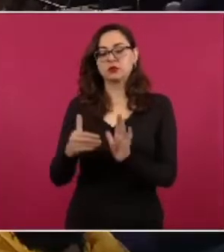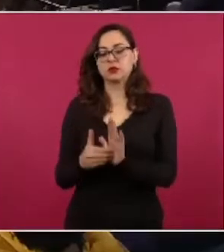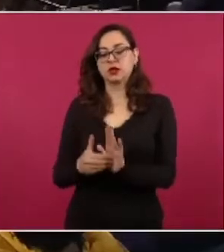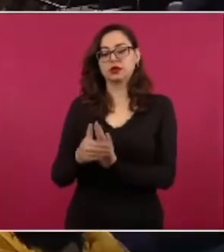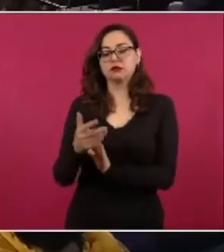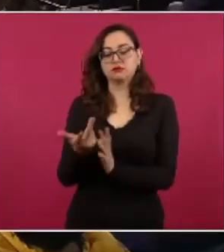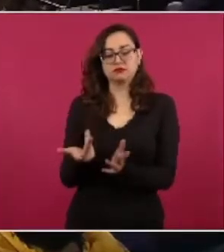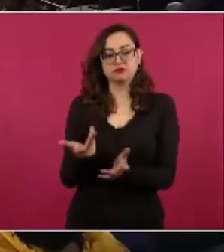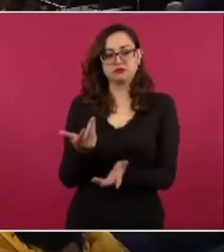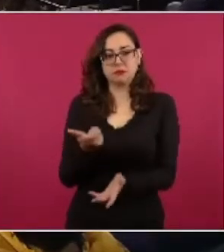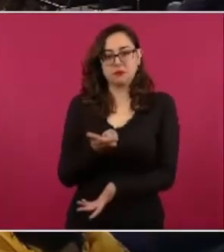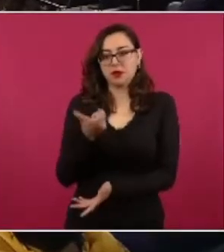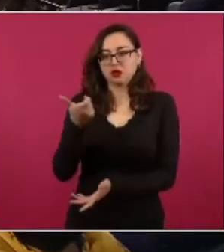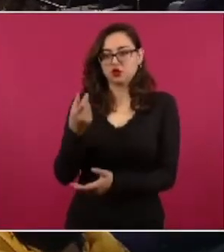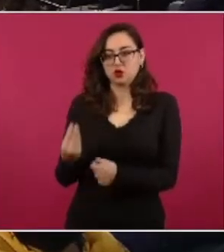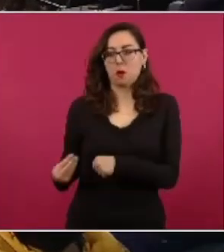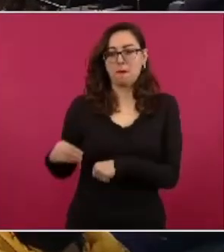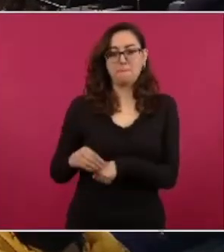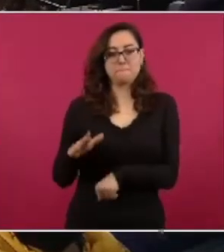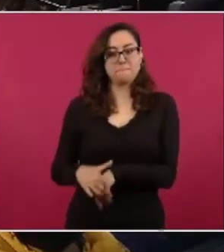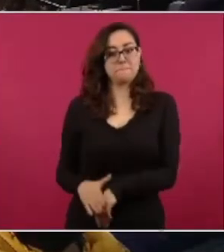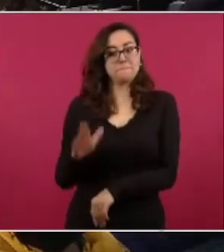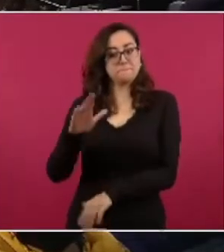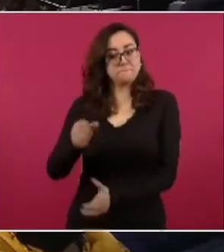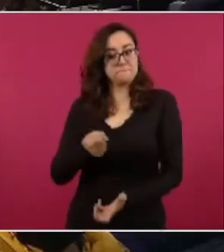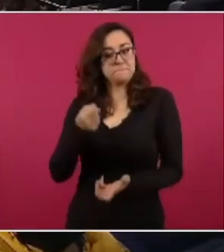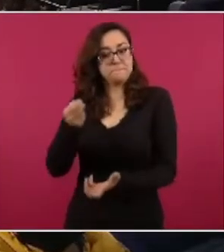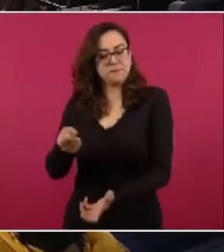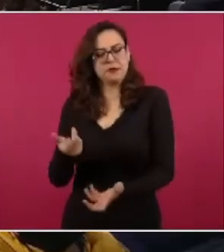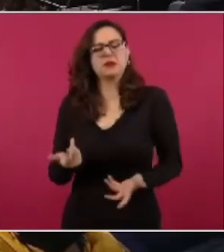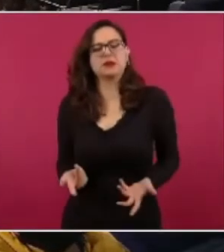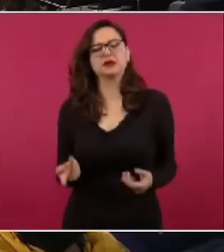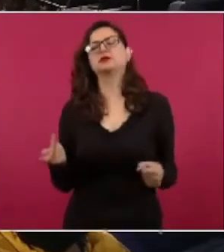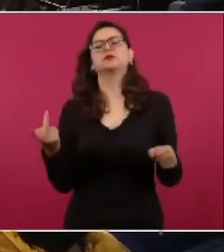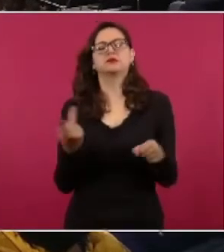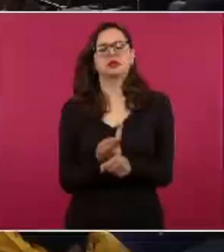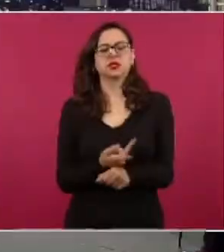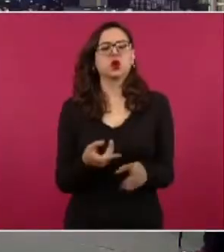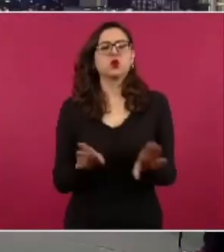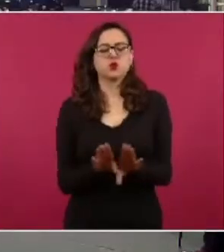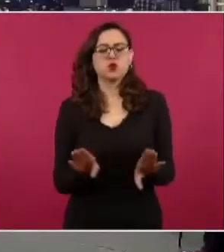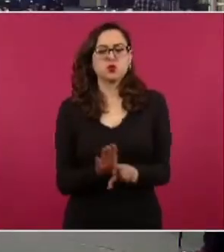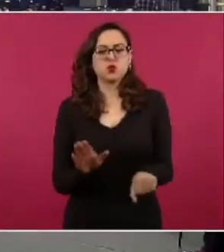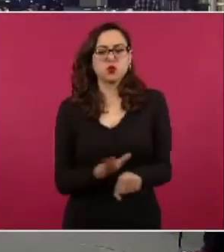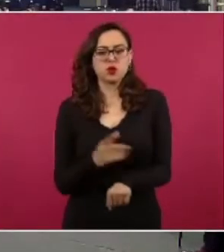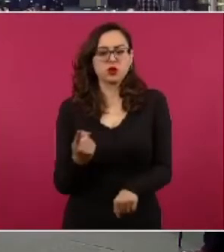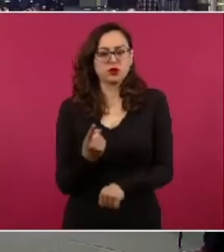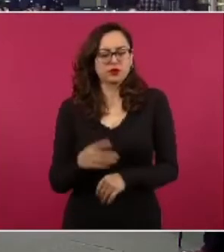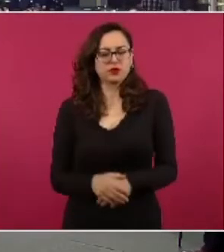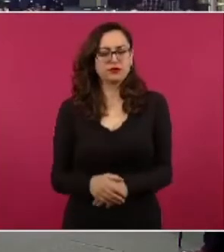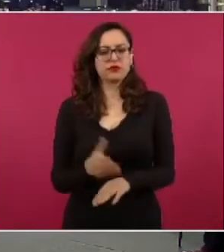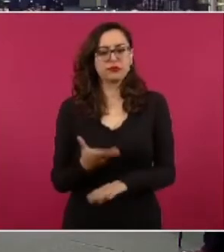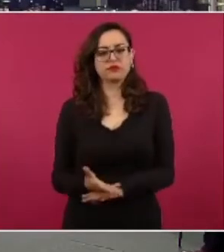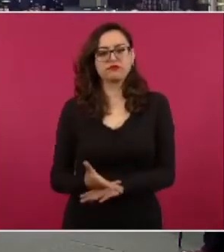368.428 millones de pesos, presidente. Preguntarle, ¿a qué lo atribuye, ya que usted cuando era